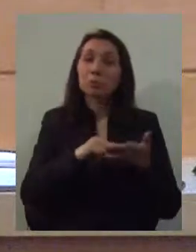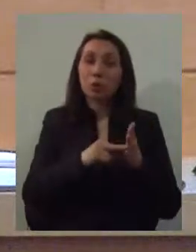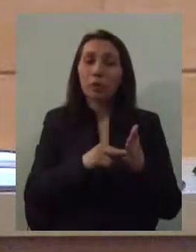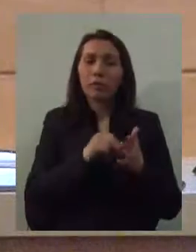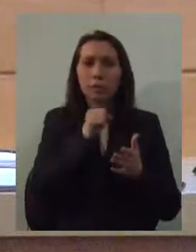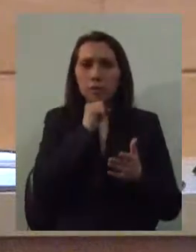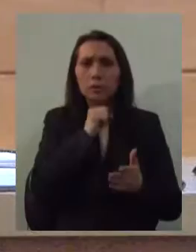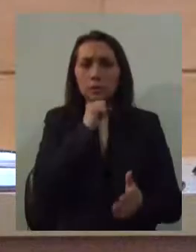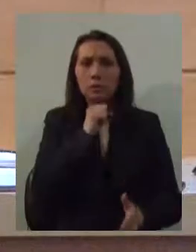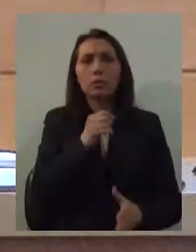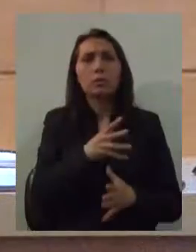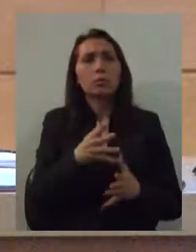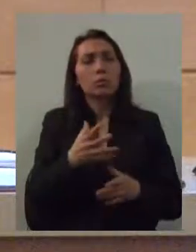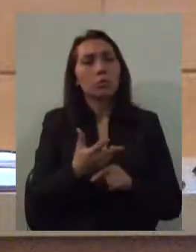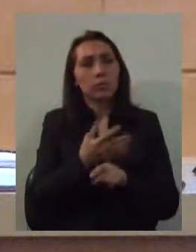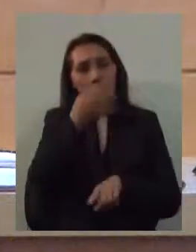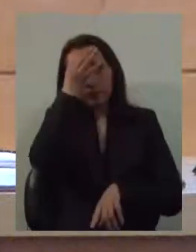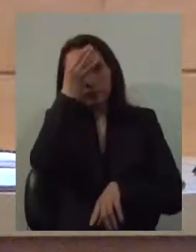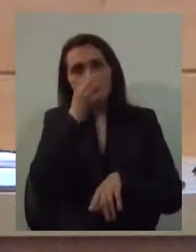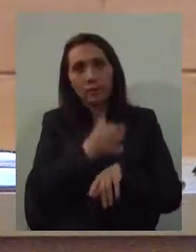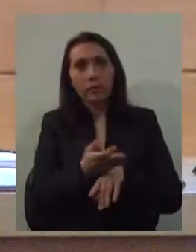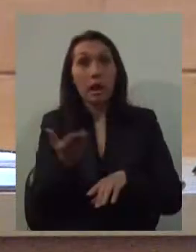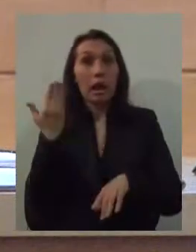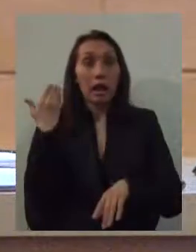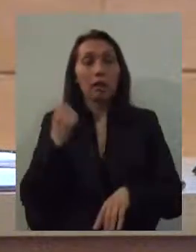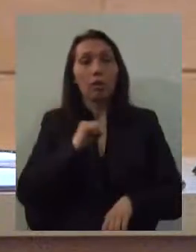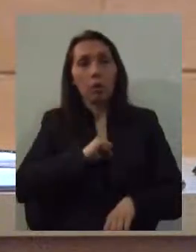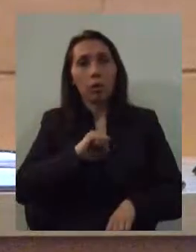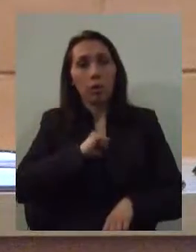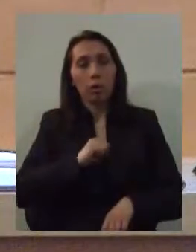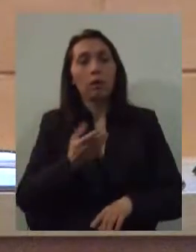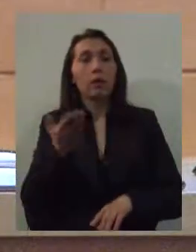estoy muy a mal traer por un catarro